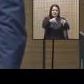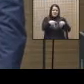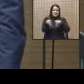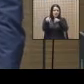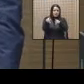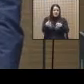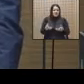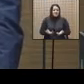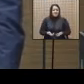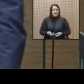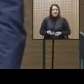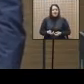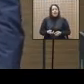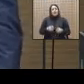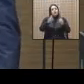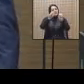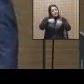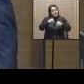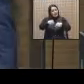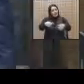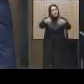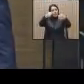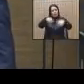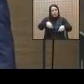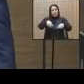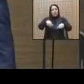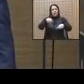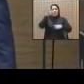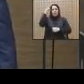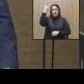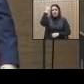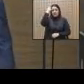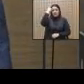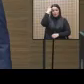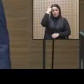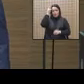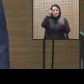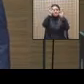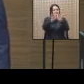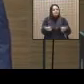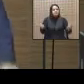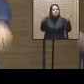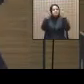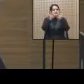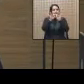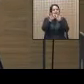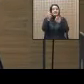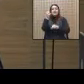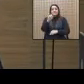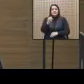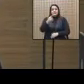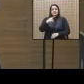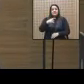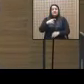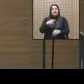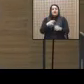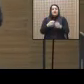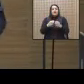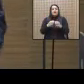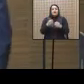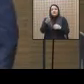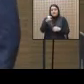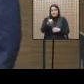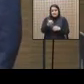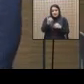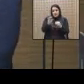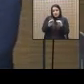La posibilidad de un acuerdo político es inminente si nos hemos puesto de